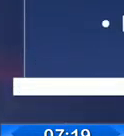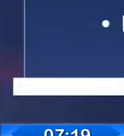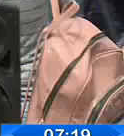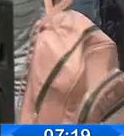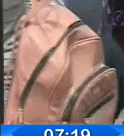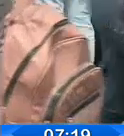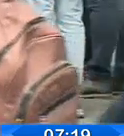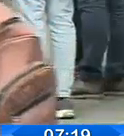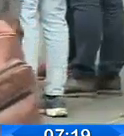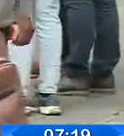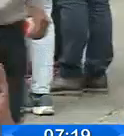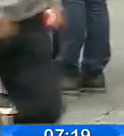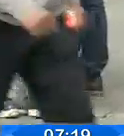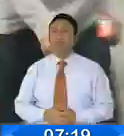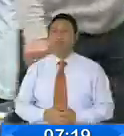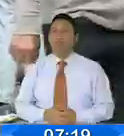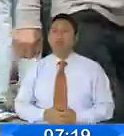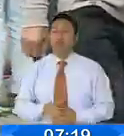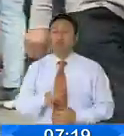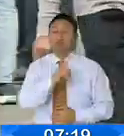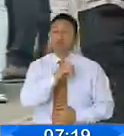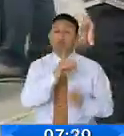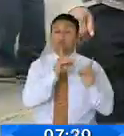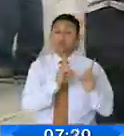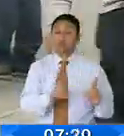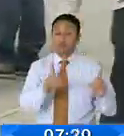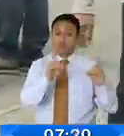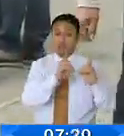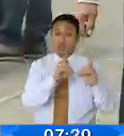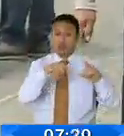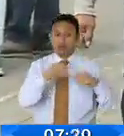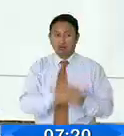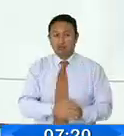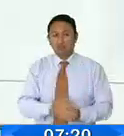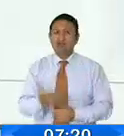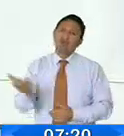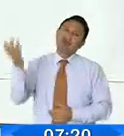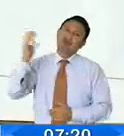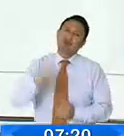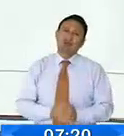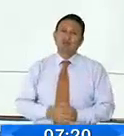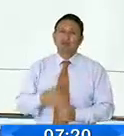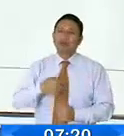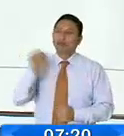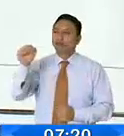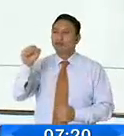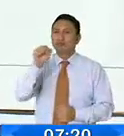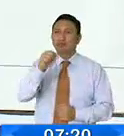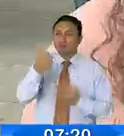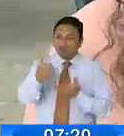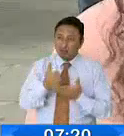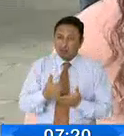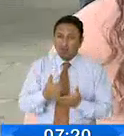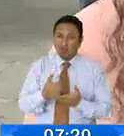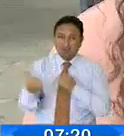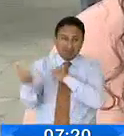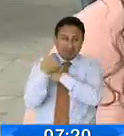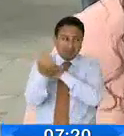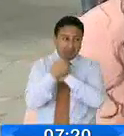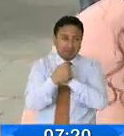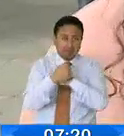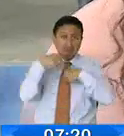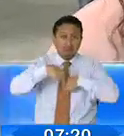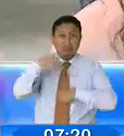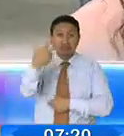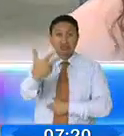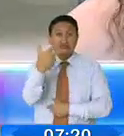12%. Con esas cifras, se muestran cansados de estar golpeando puertas sin que les extiendan la mano. Solo existen 3